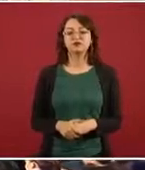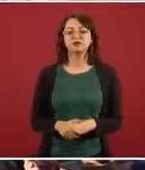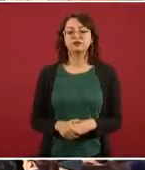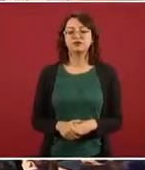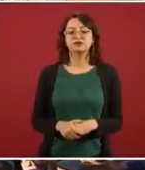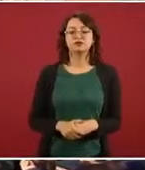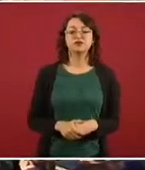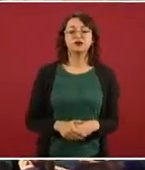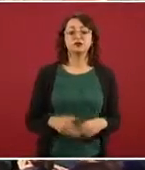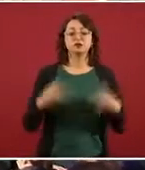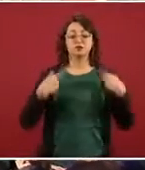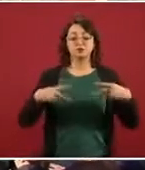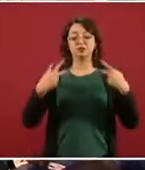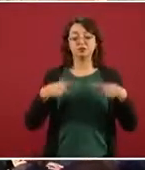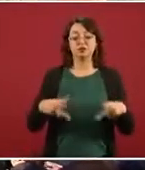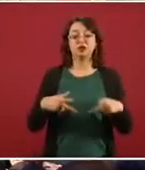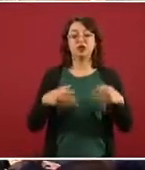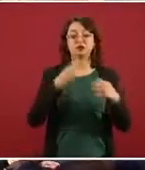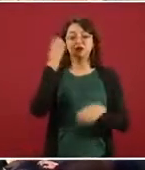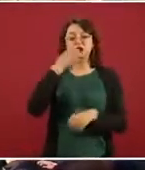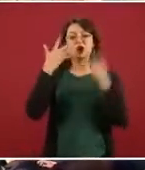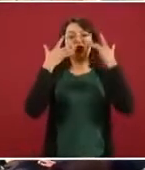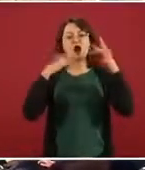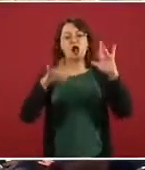la deserción escolar.